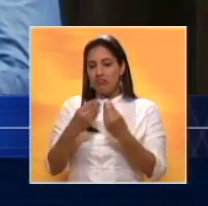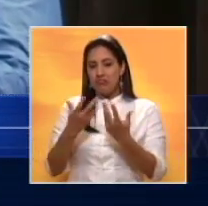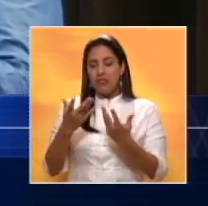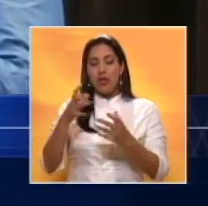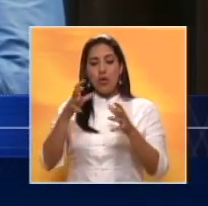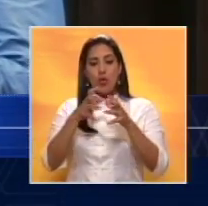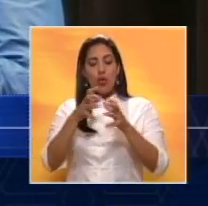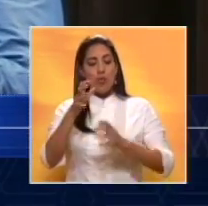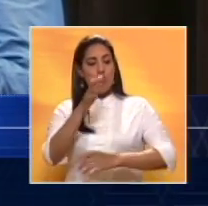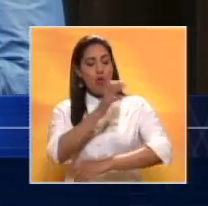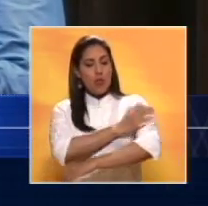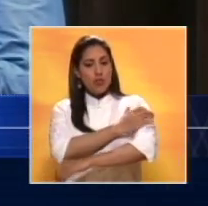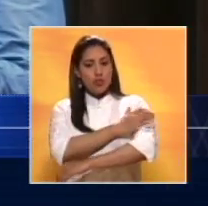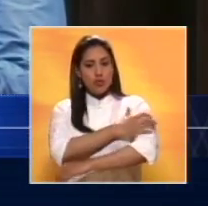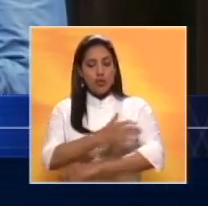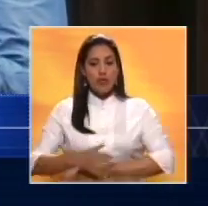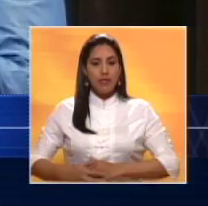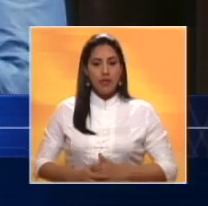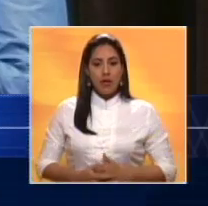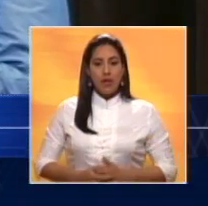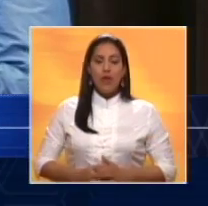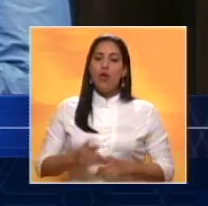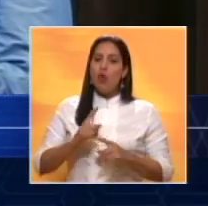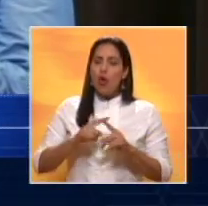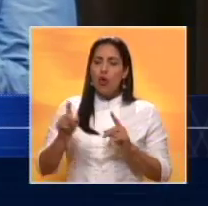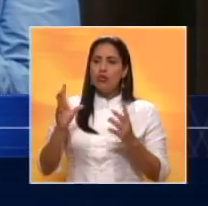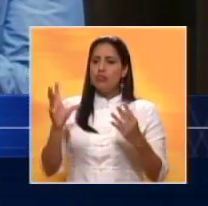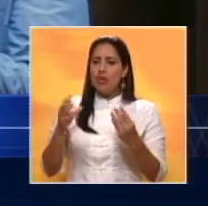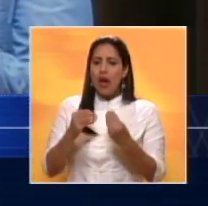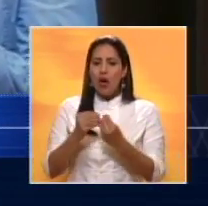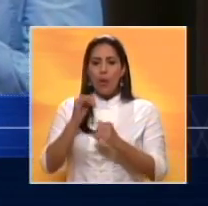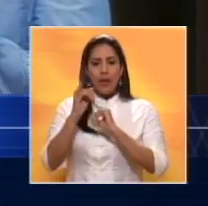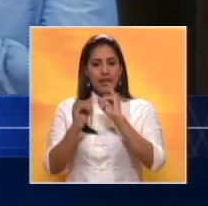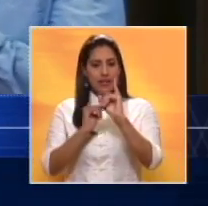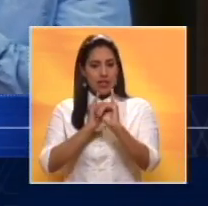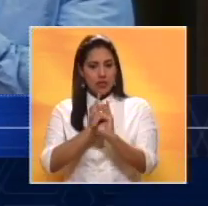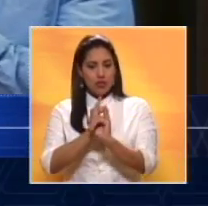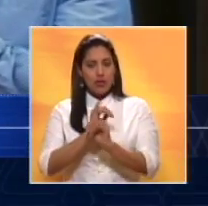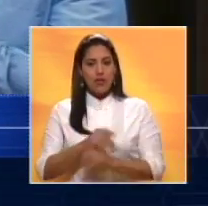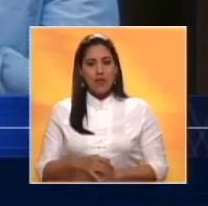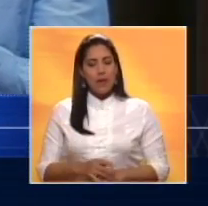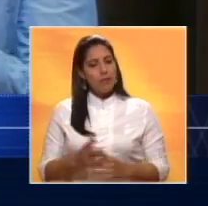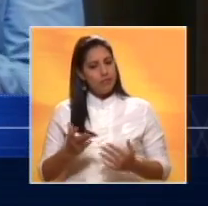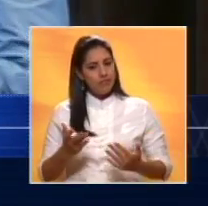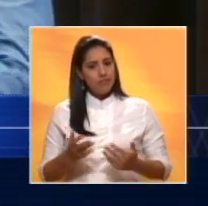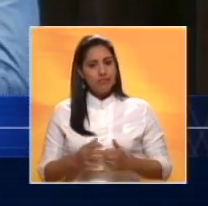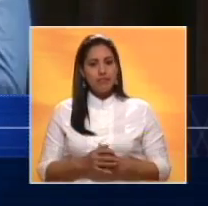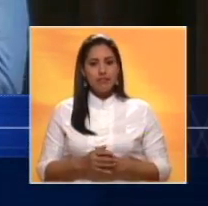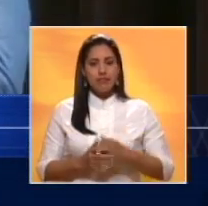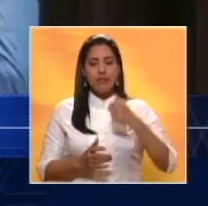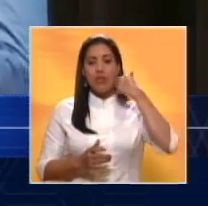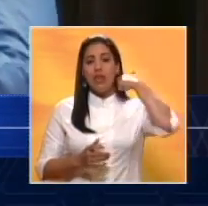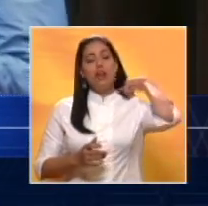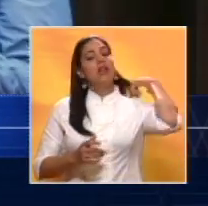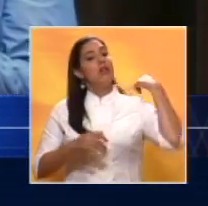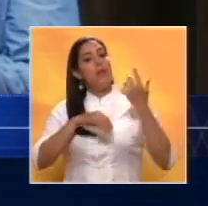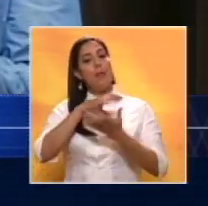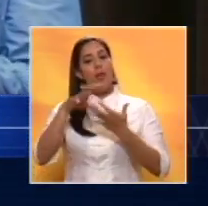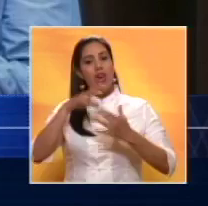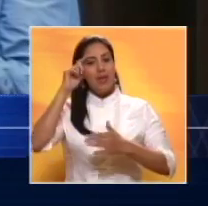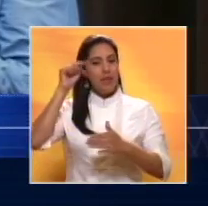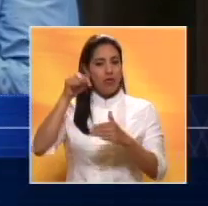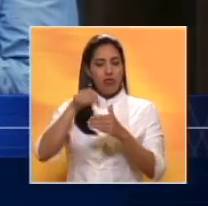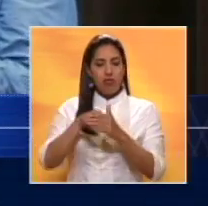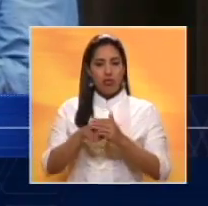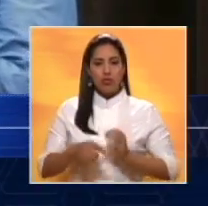con los dirigentes de la contrarrevolución o con acompañantes internacionales, ¿no? El problema es de